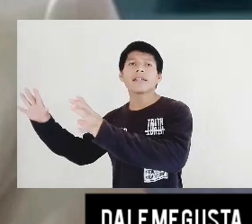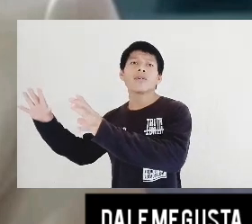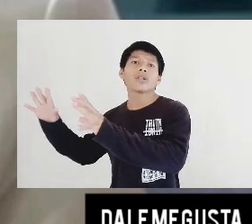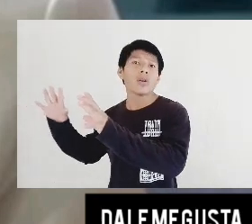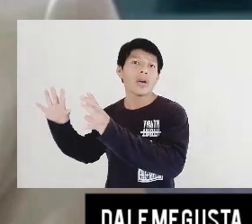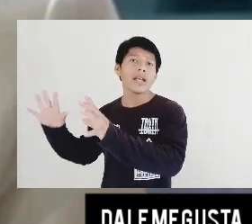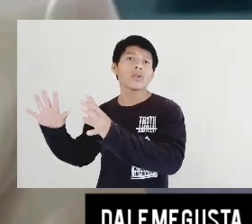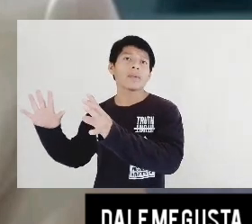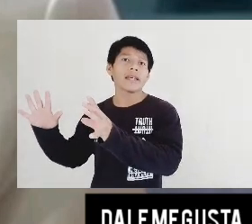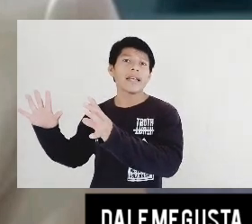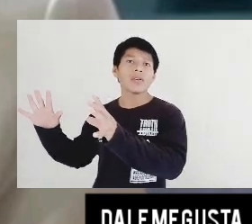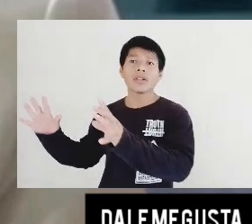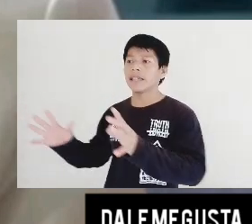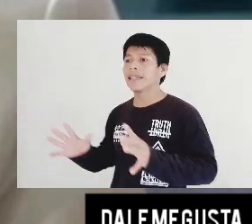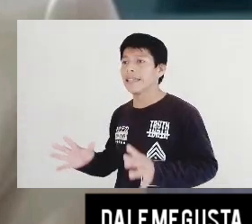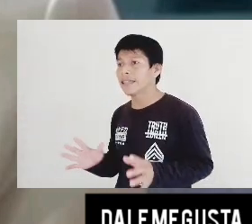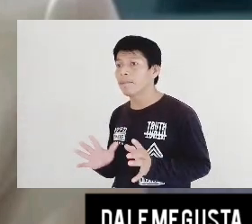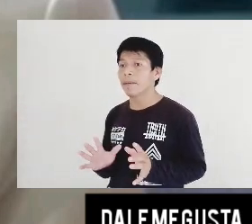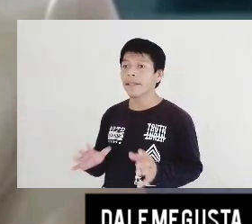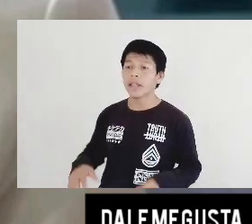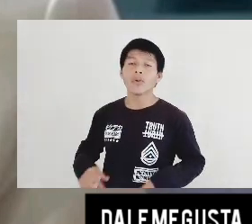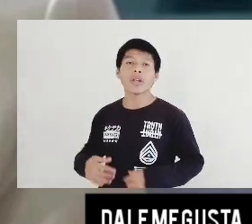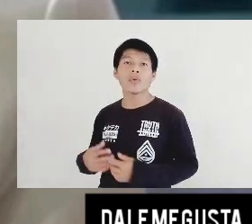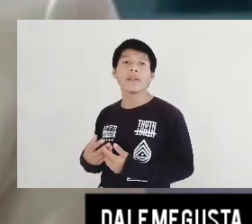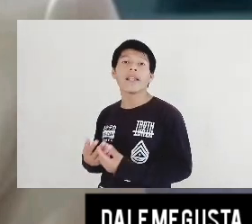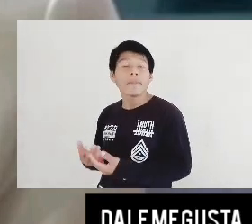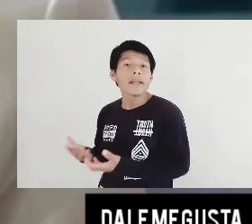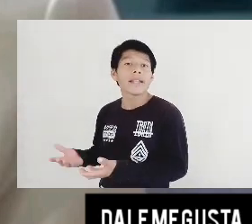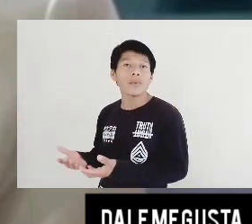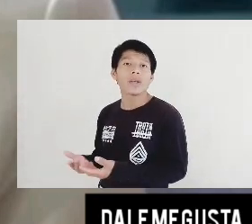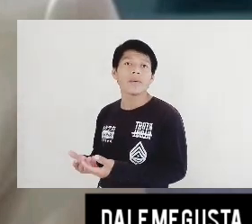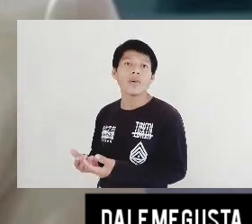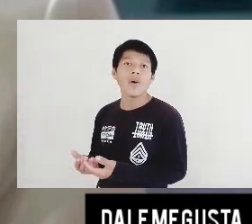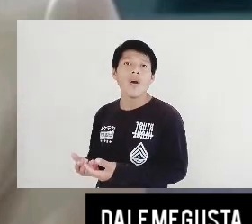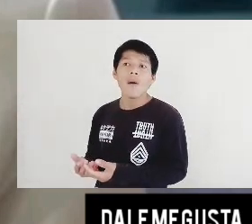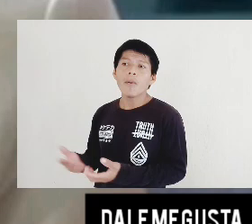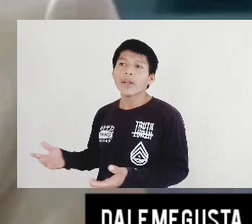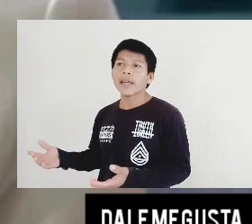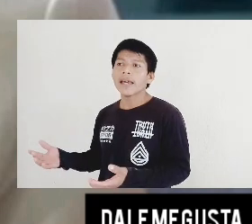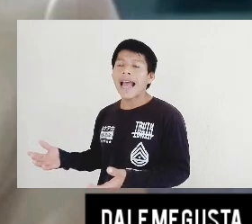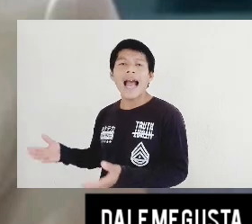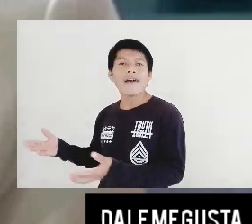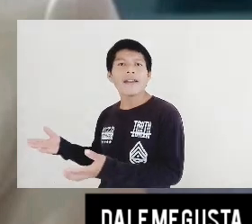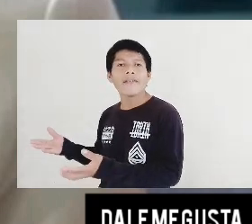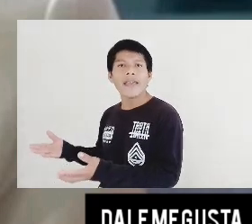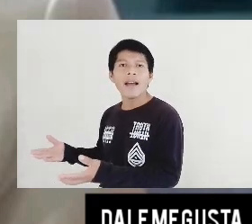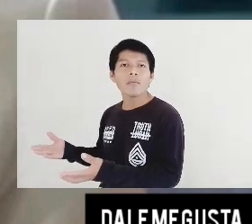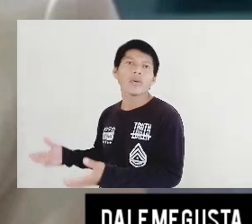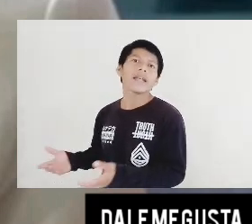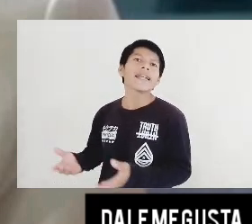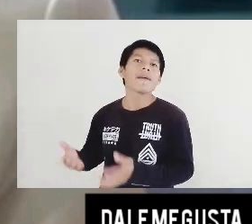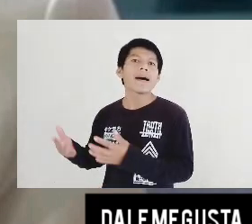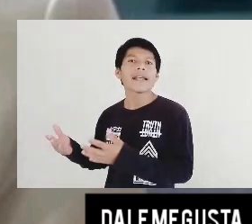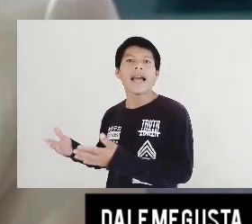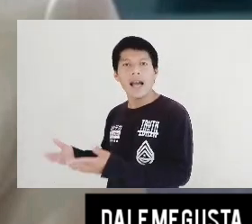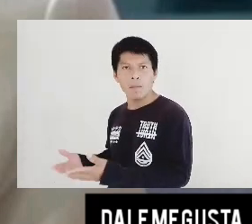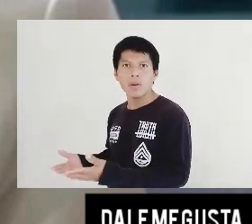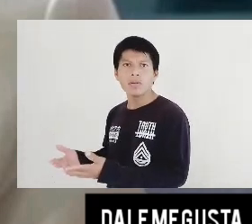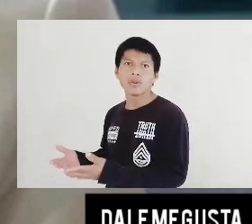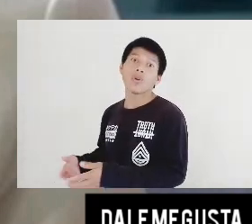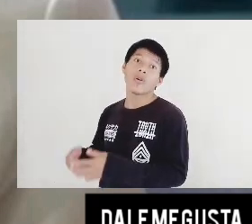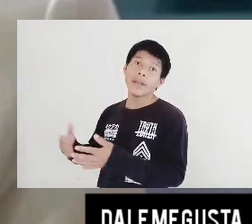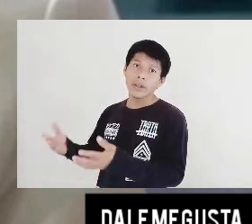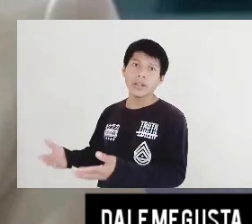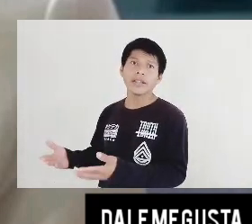ver si se lo creen los mexicanos, y que simplemente yo quiero vender un libro porque habla de AMLO, y la marca